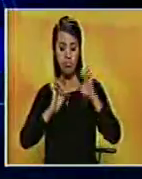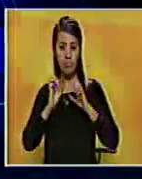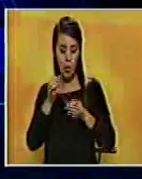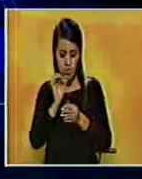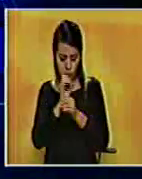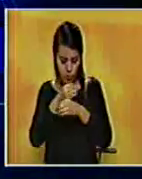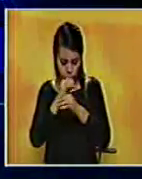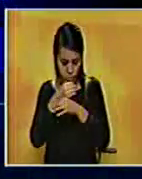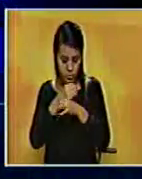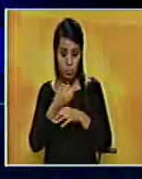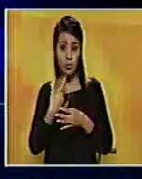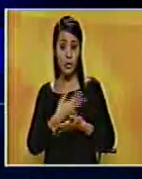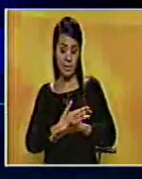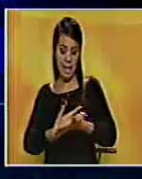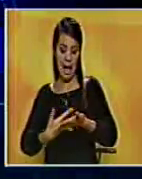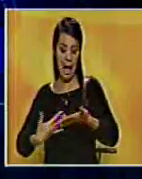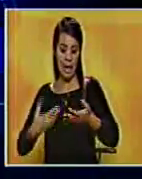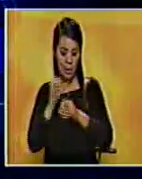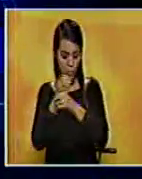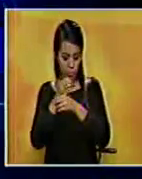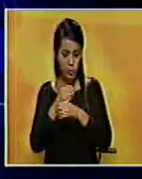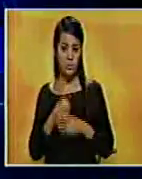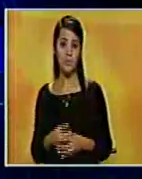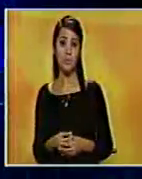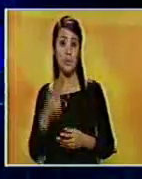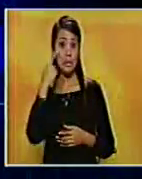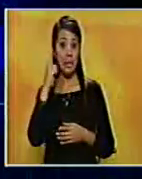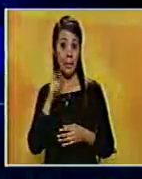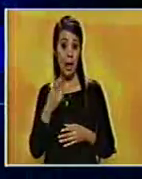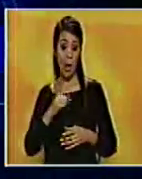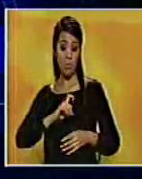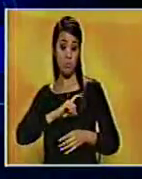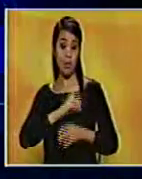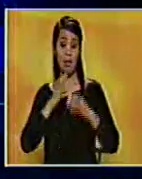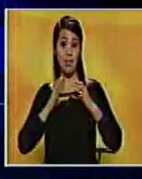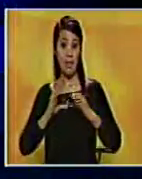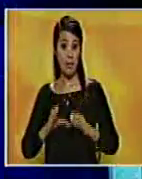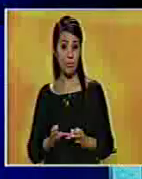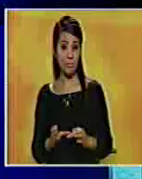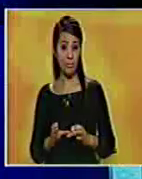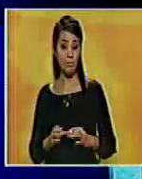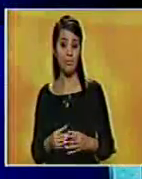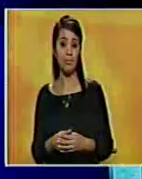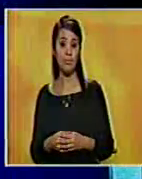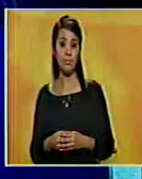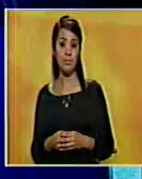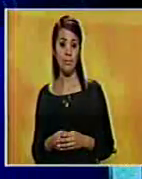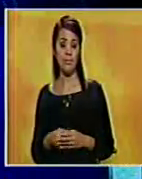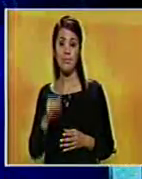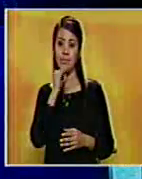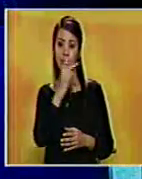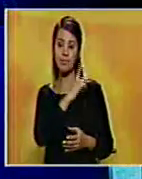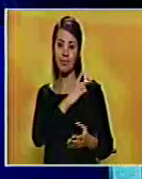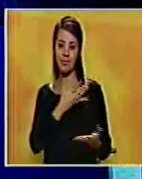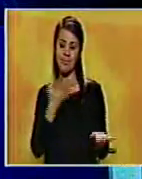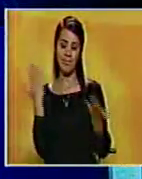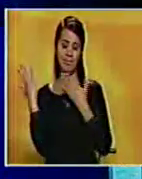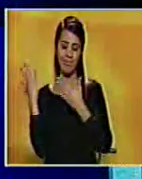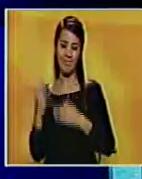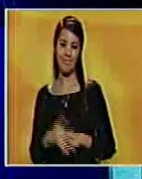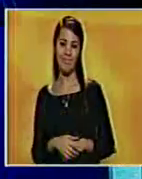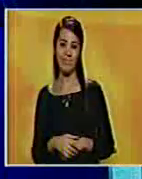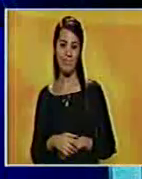una muestra de sangre en caso de estar infectado se verá el parásito dentro del glóbulo rojo soy yo si saldrían y será hasta una próxima entrega